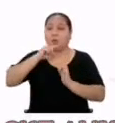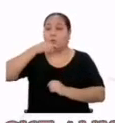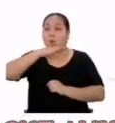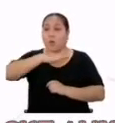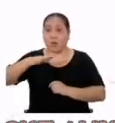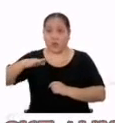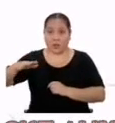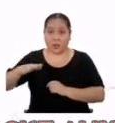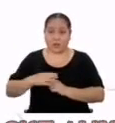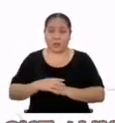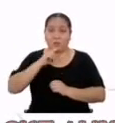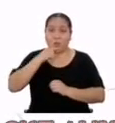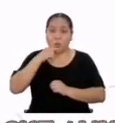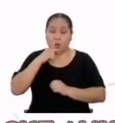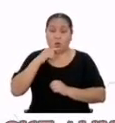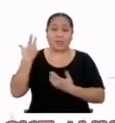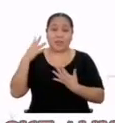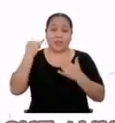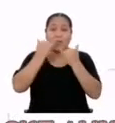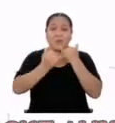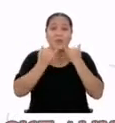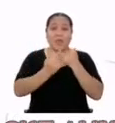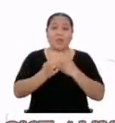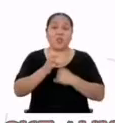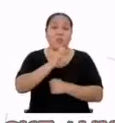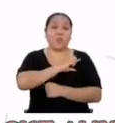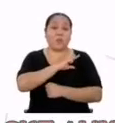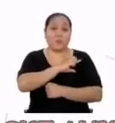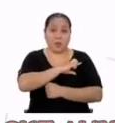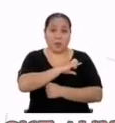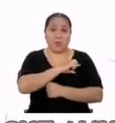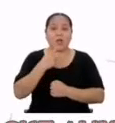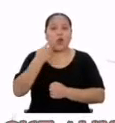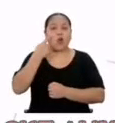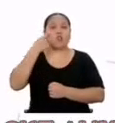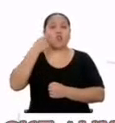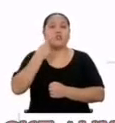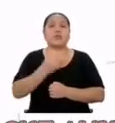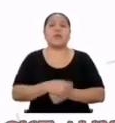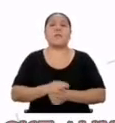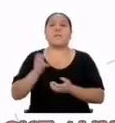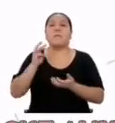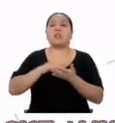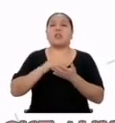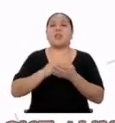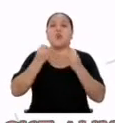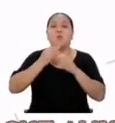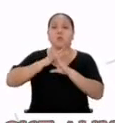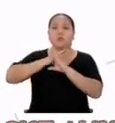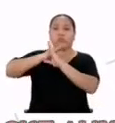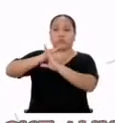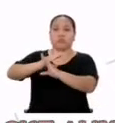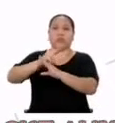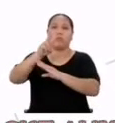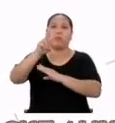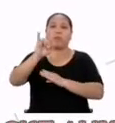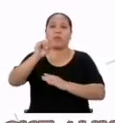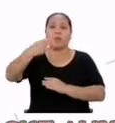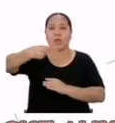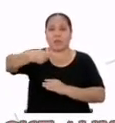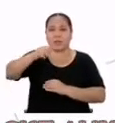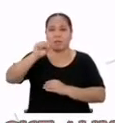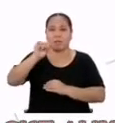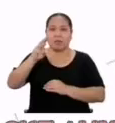han superado la escuela primaria conocen mejor los métodos de prevención contra el VIH-Sida, en un índice